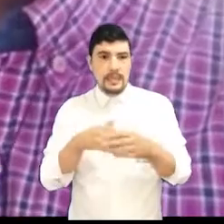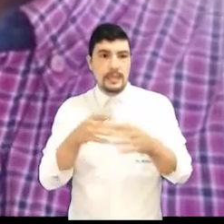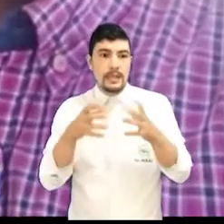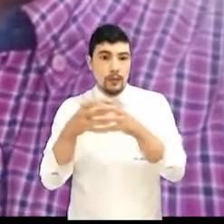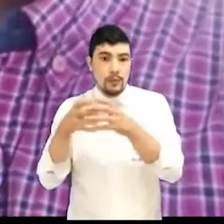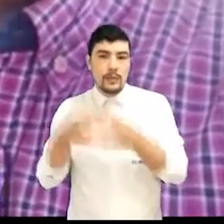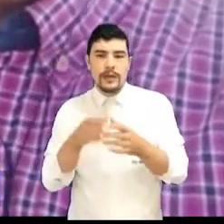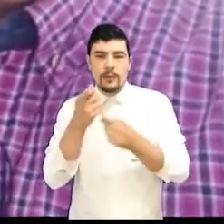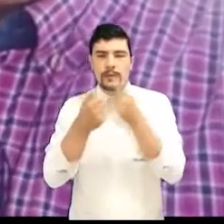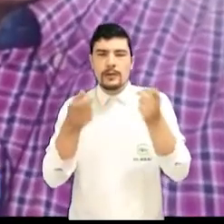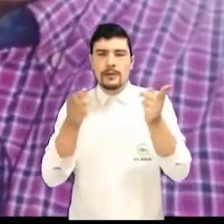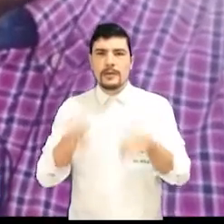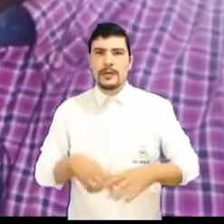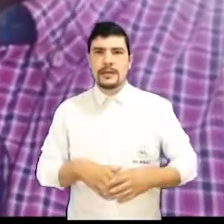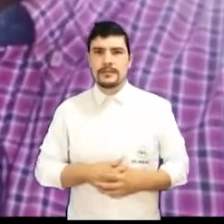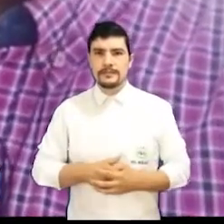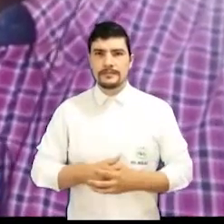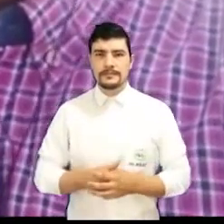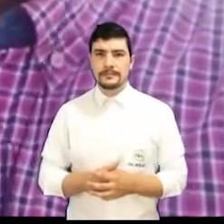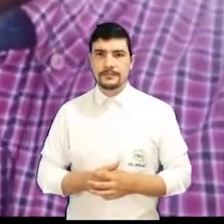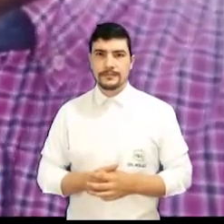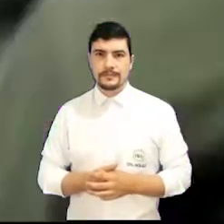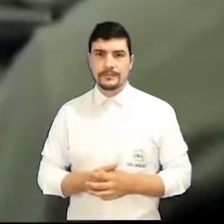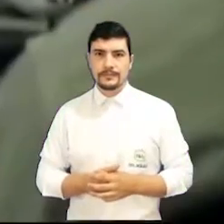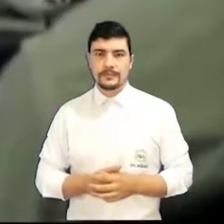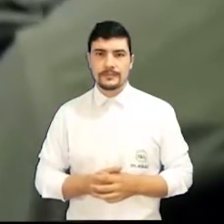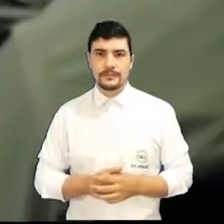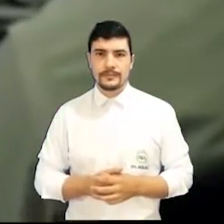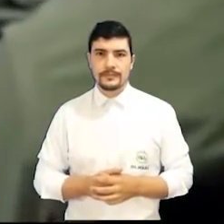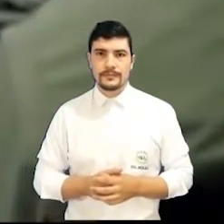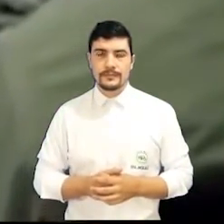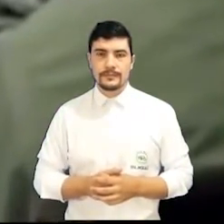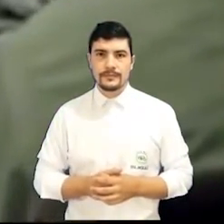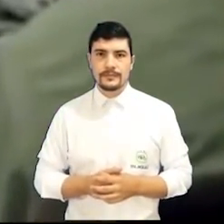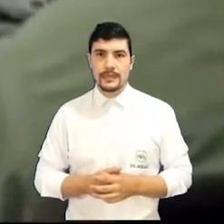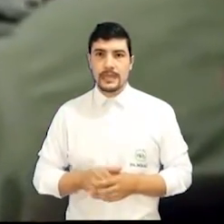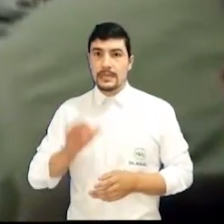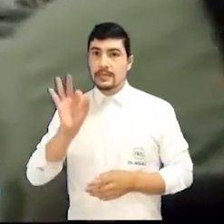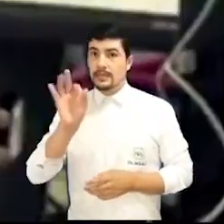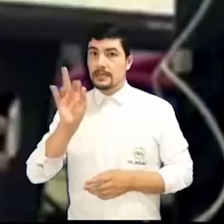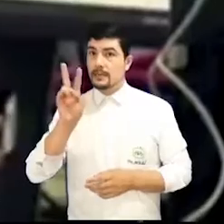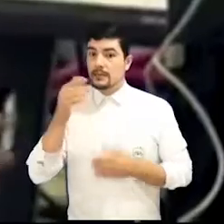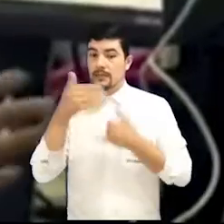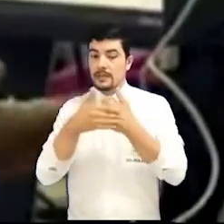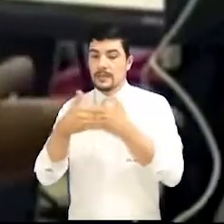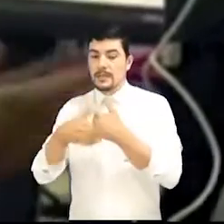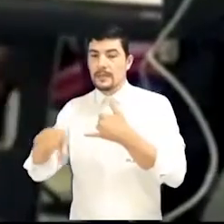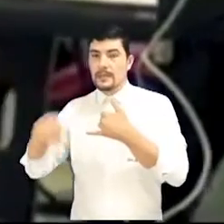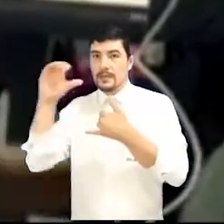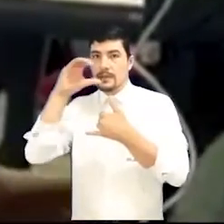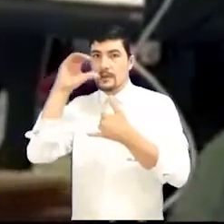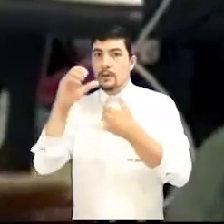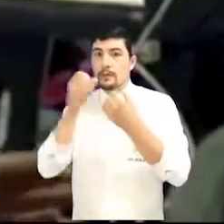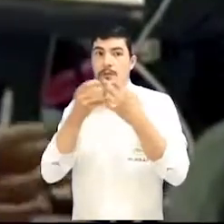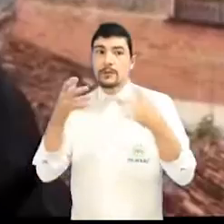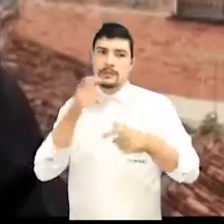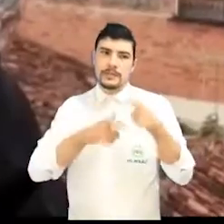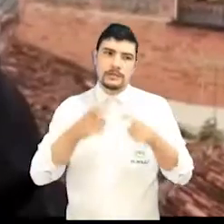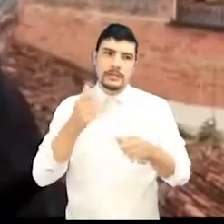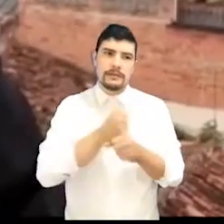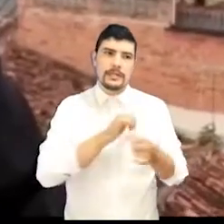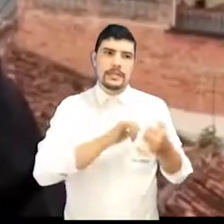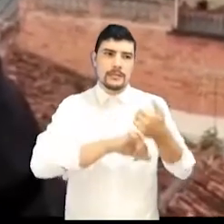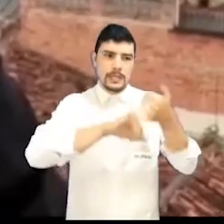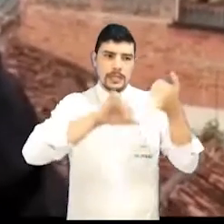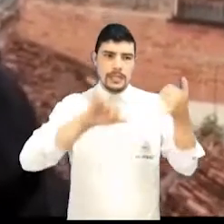de colombia y hay muchas personas que trabajan de forma independiente que tienen de pronto una debilidad en su salud para que como periodistas